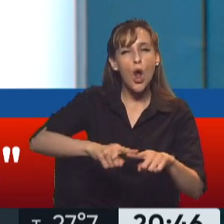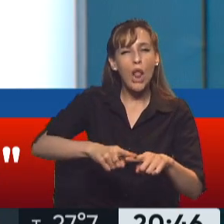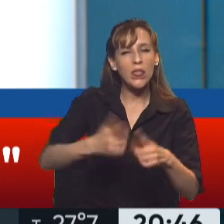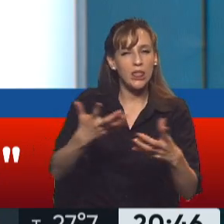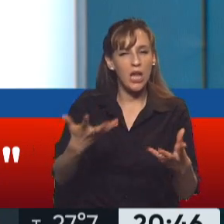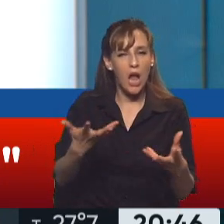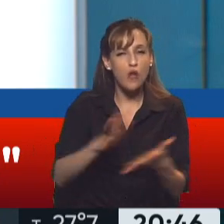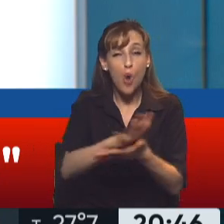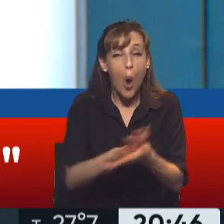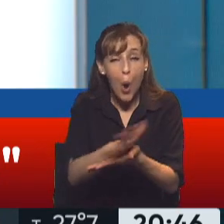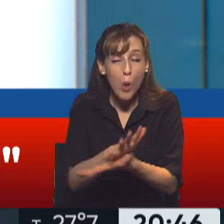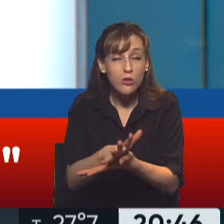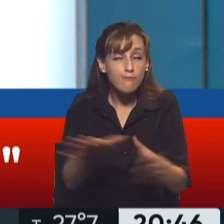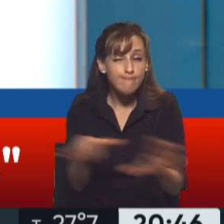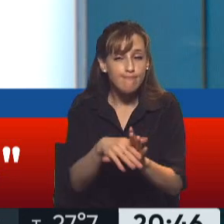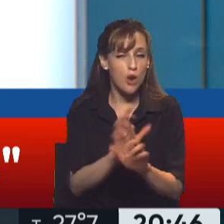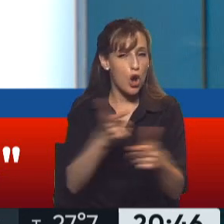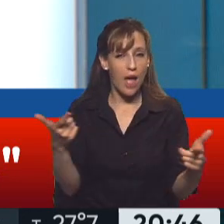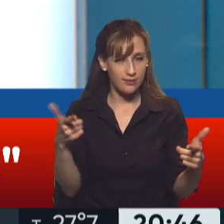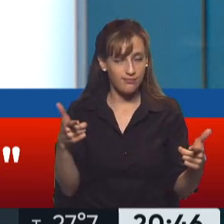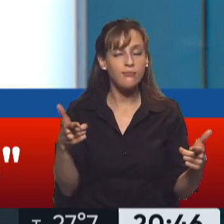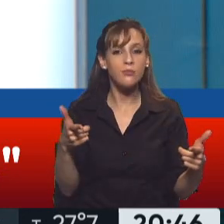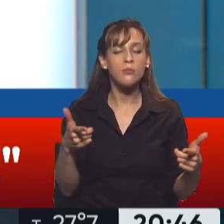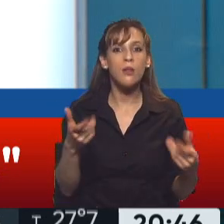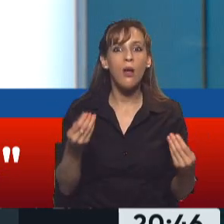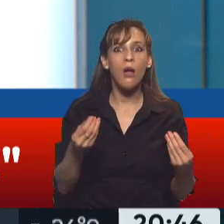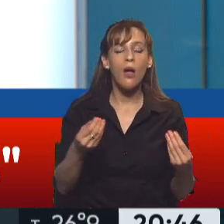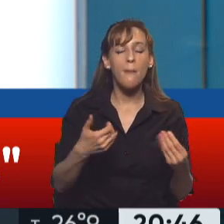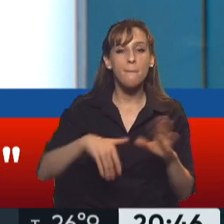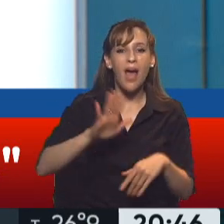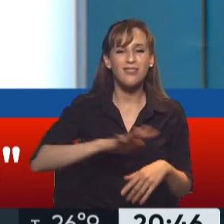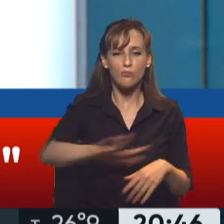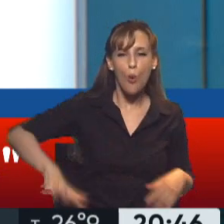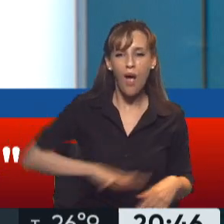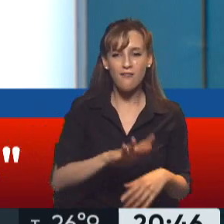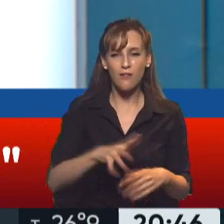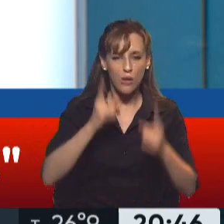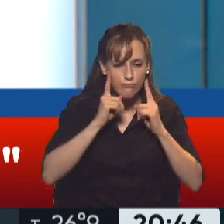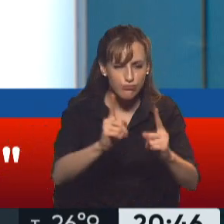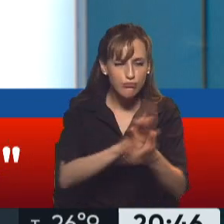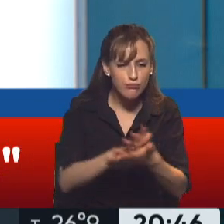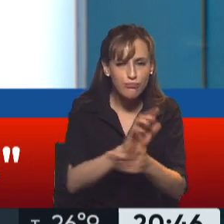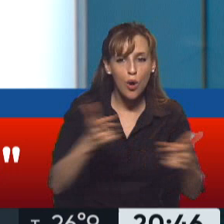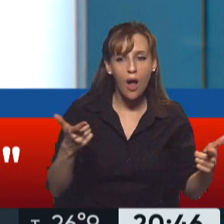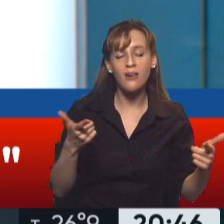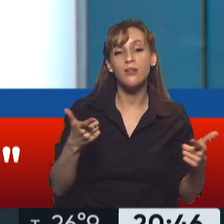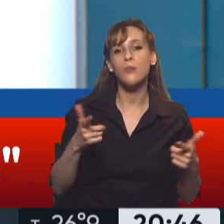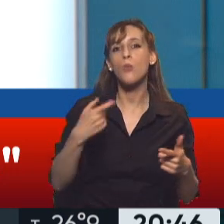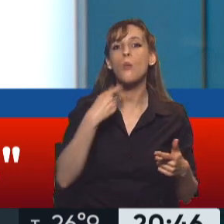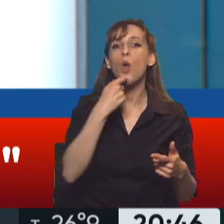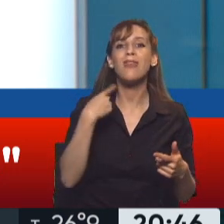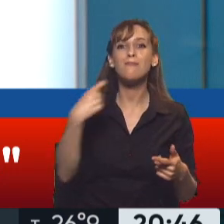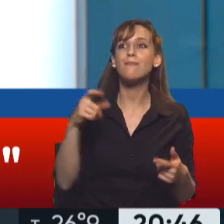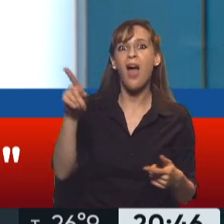para solucionar algunos problemas, porque fíjate vos que tienen una base popular generalmente. Por ejemplo, el Vox en España tiene una base popular. Absolutamente. Corregime